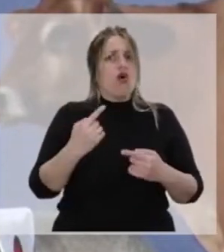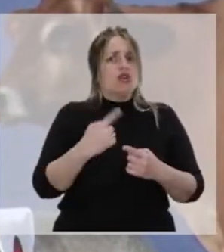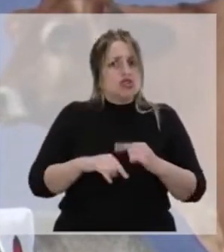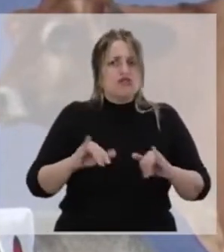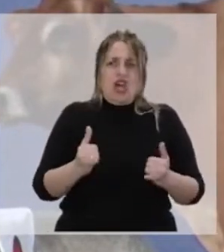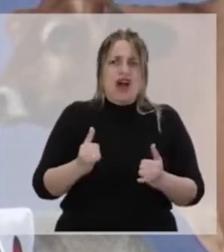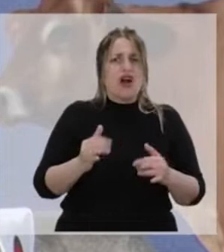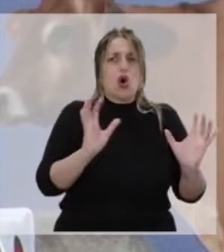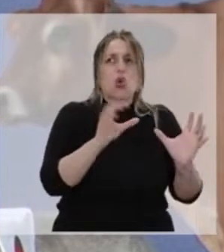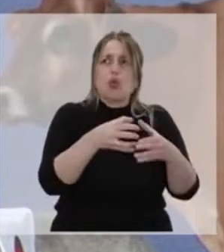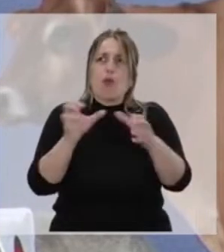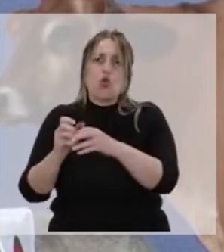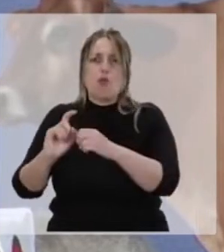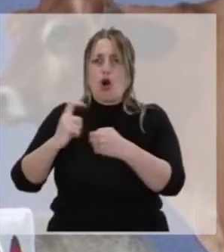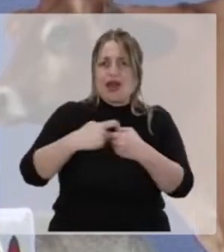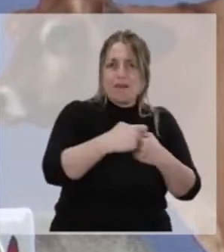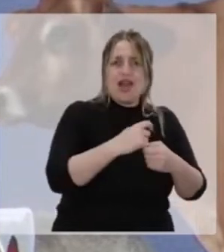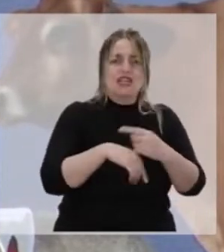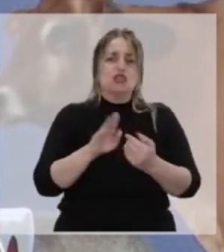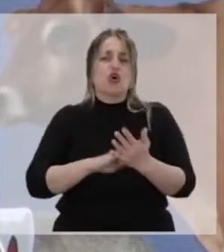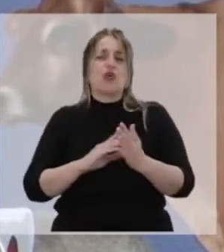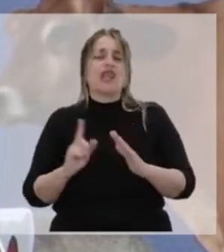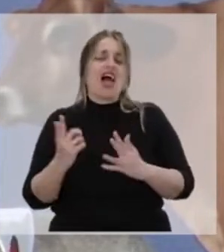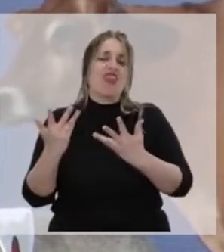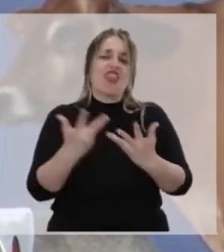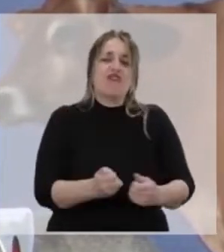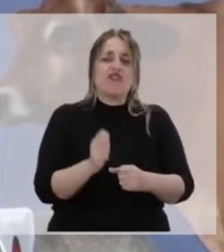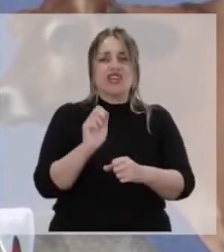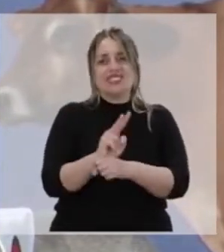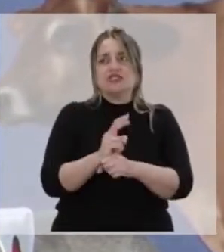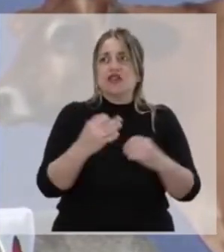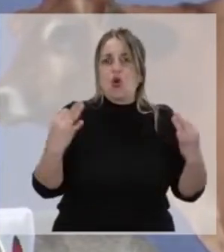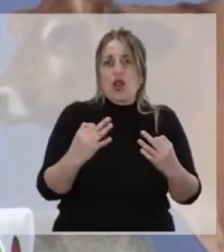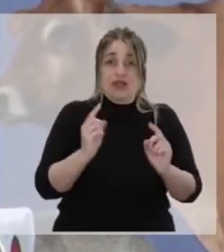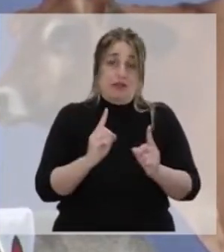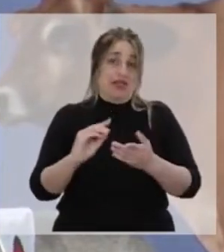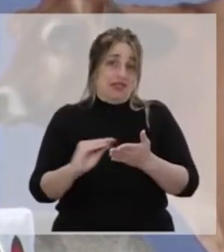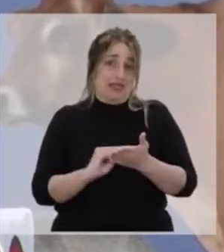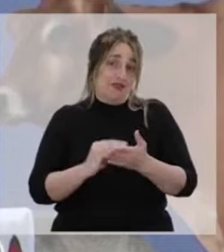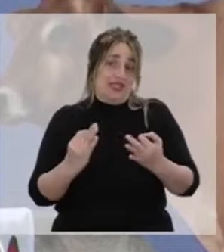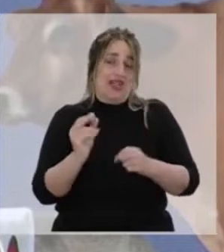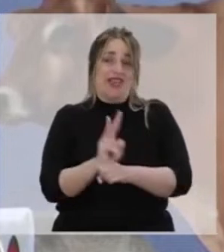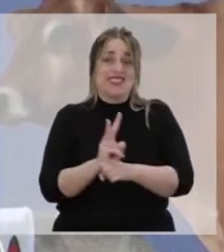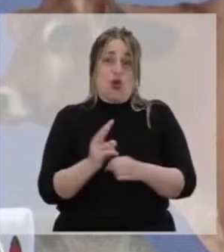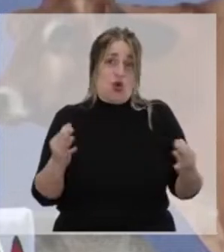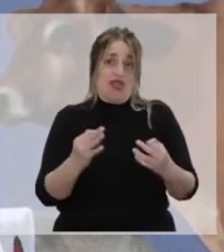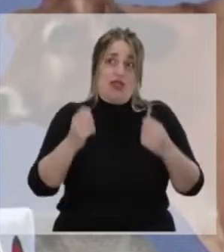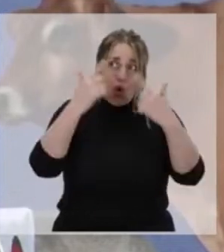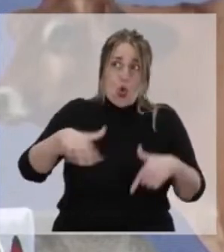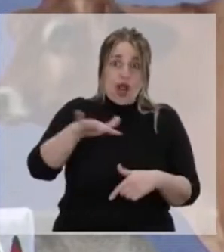vengo escuchando hablar a las gremiales de la legítima defensa rural y de la dirección de seguridad rural